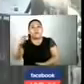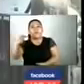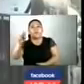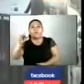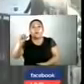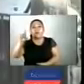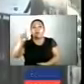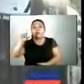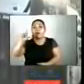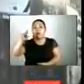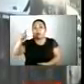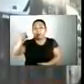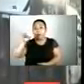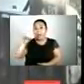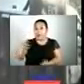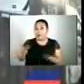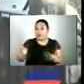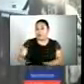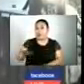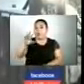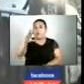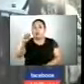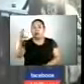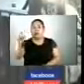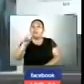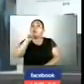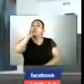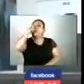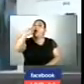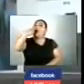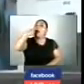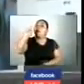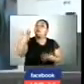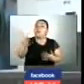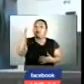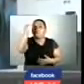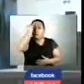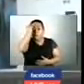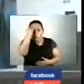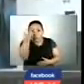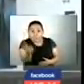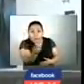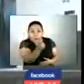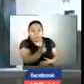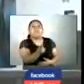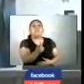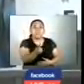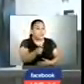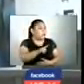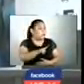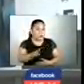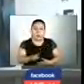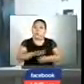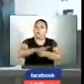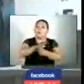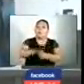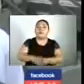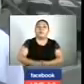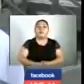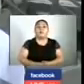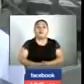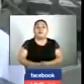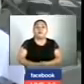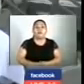Miguel, donde se realizaron 500 pruebas de COVID-19 y así lograr que la población conozca si tiene el virus o no lo tiene.